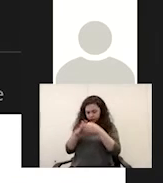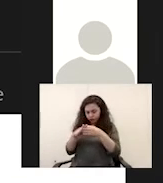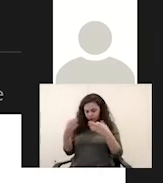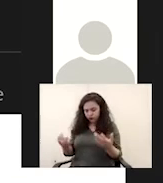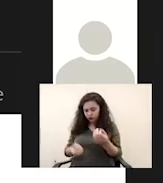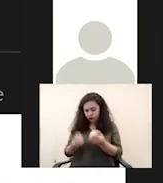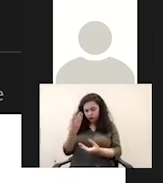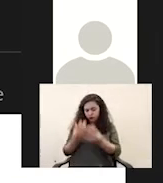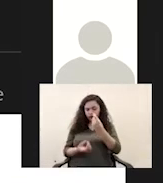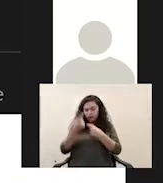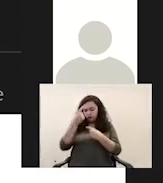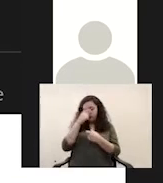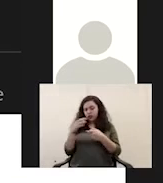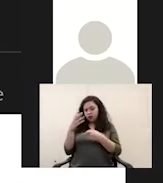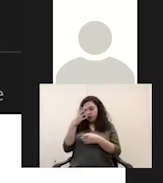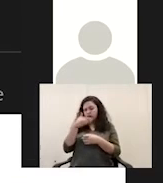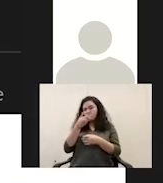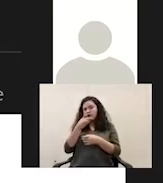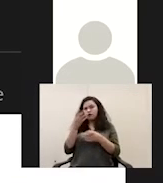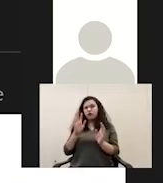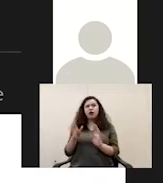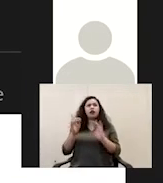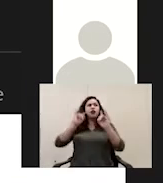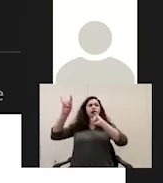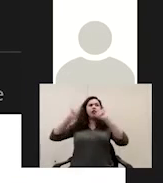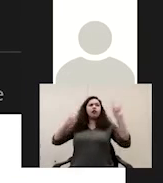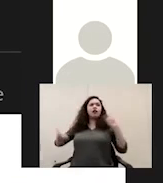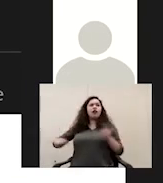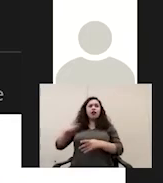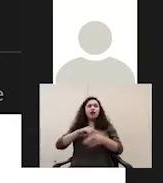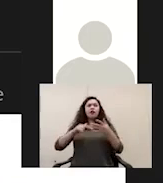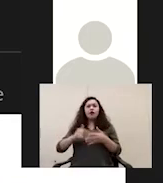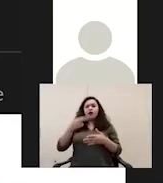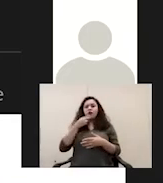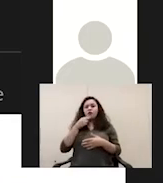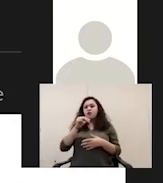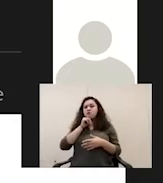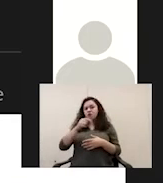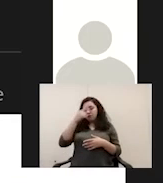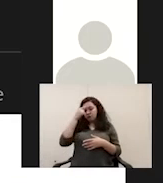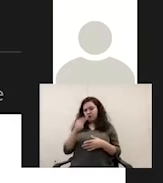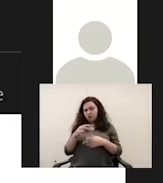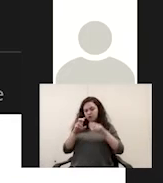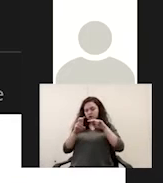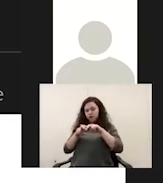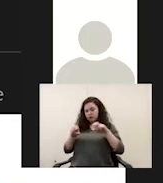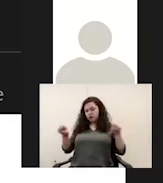un hábito. Hay que colocar letreros para las zonas que no se van a ocupar, bancas, que